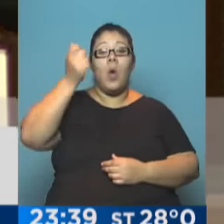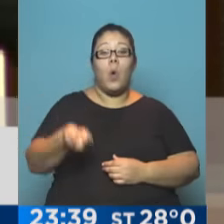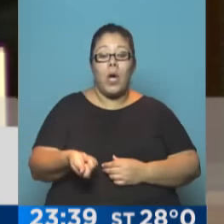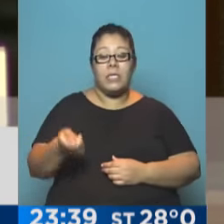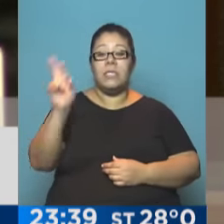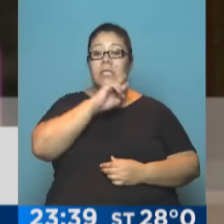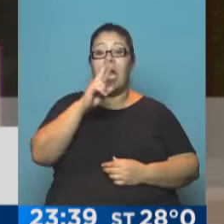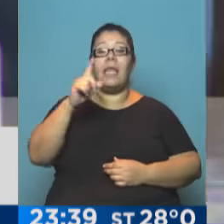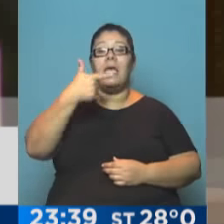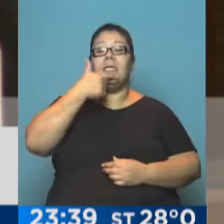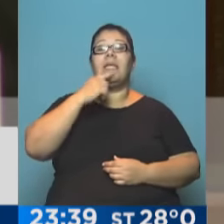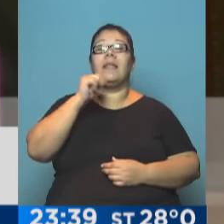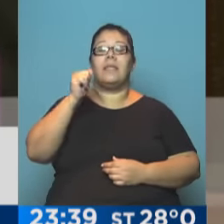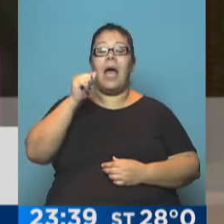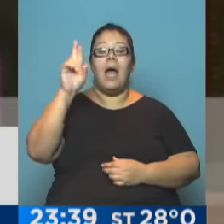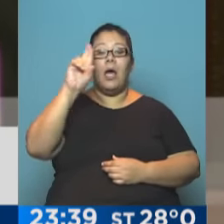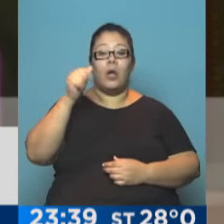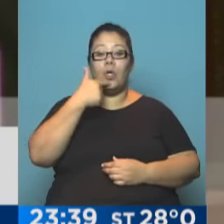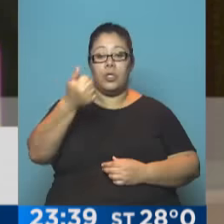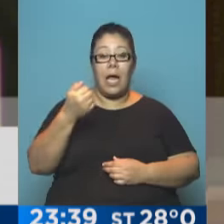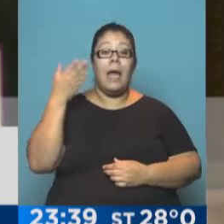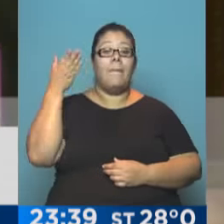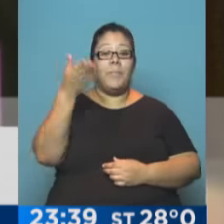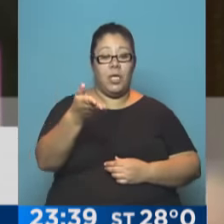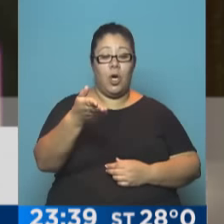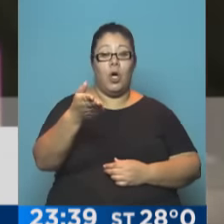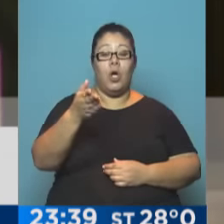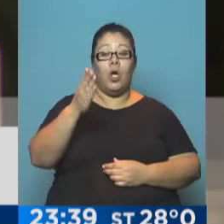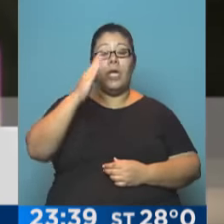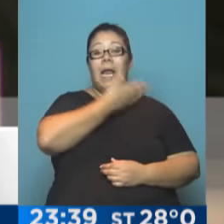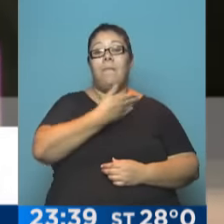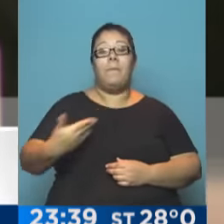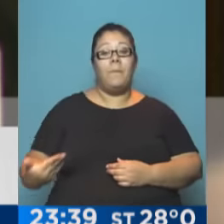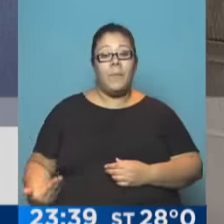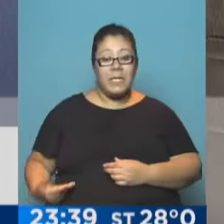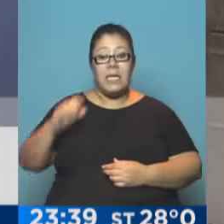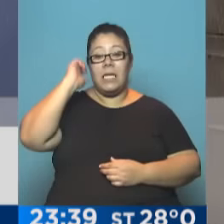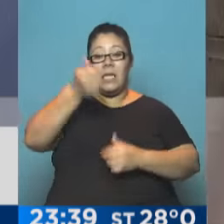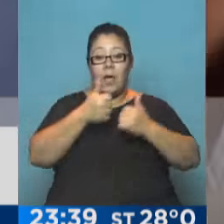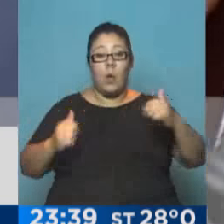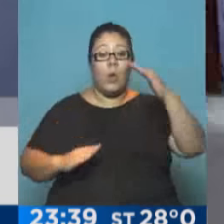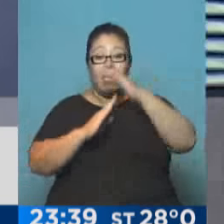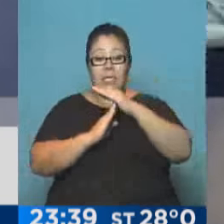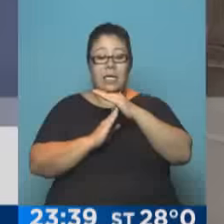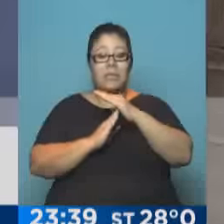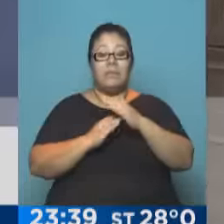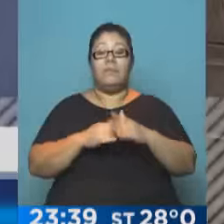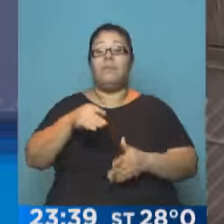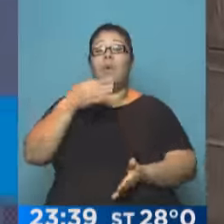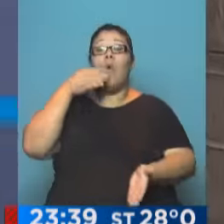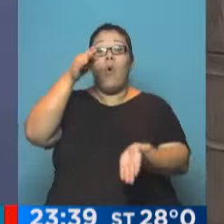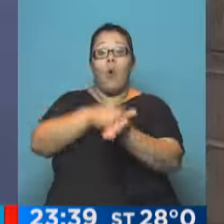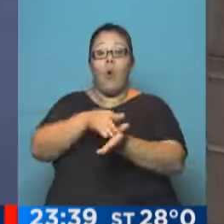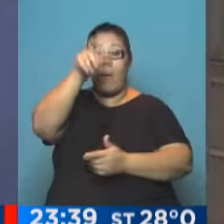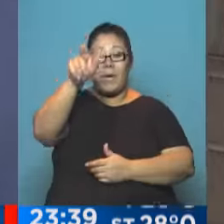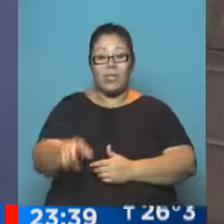Santa Rosa, Yara Silvestre, en la que pidió que el presidente Ricardo Lorenzetti se abstuviera de tomar juramento al legislador del PRO